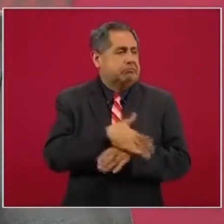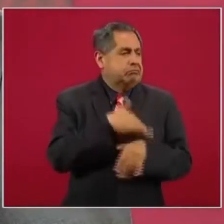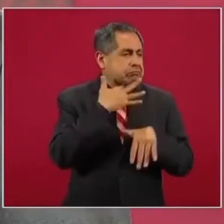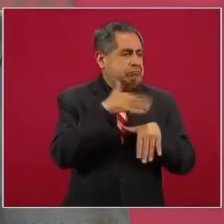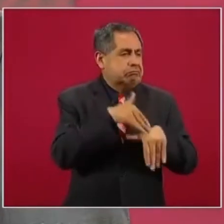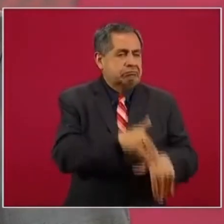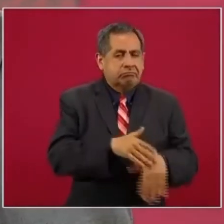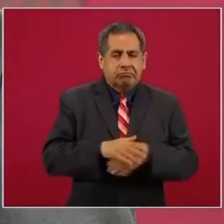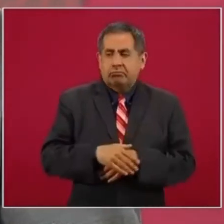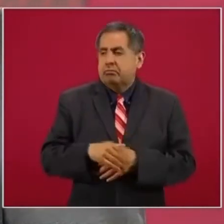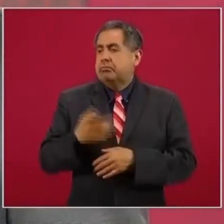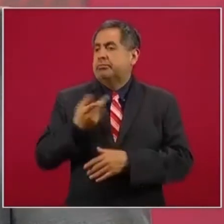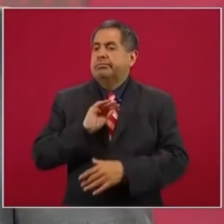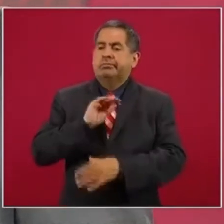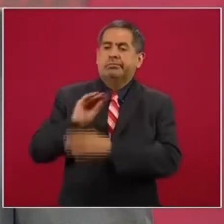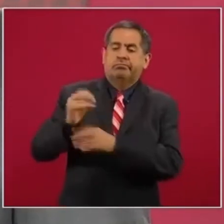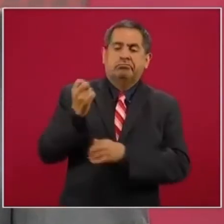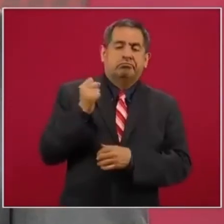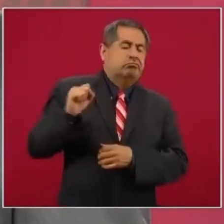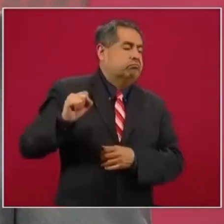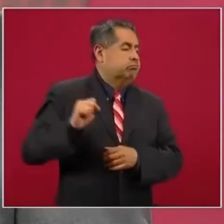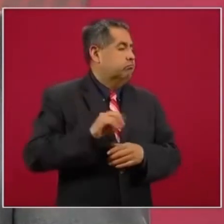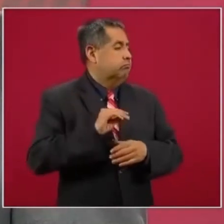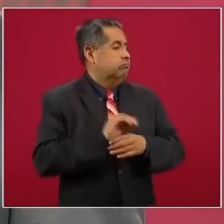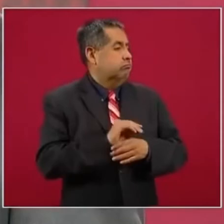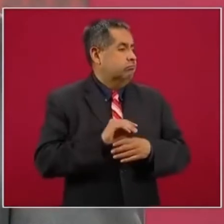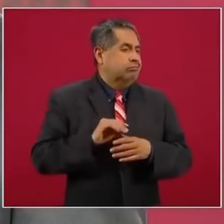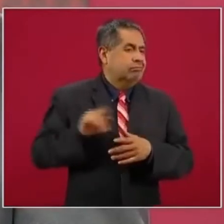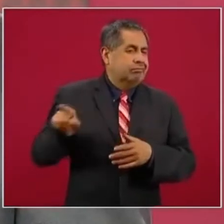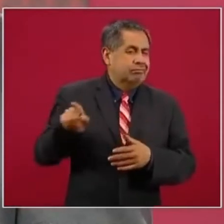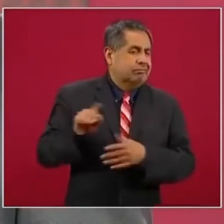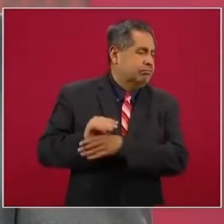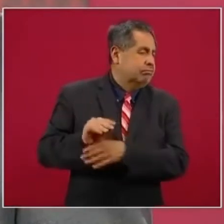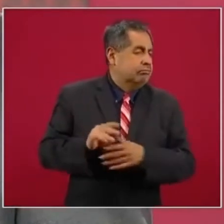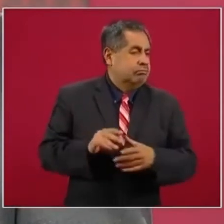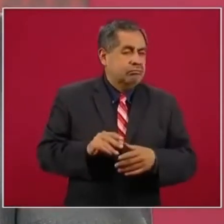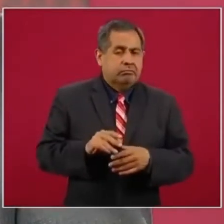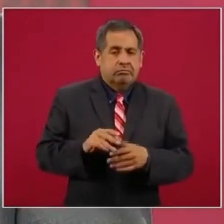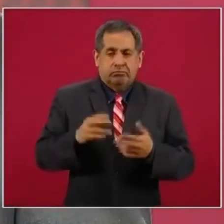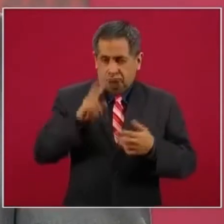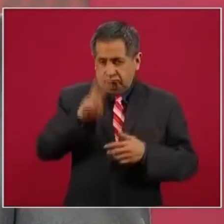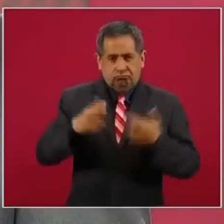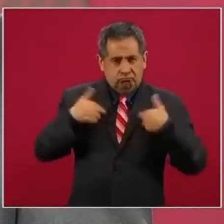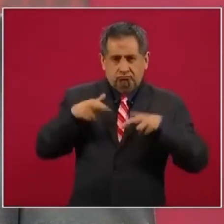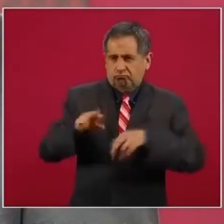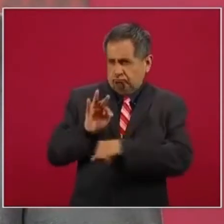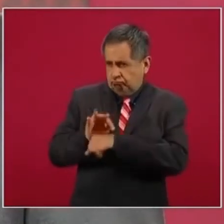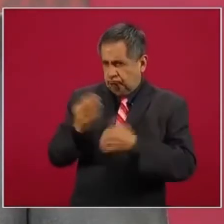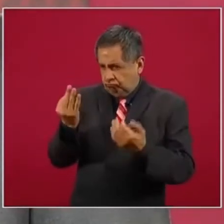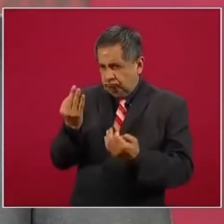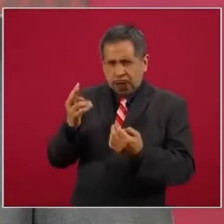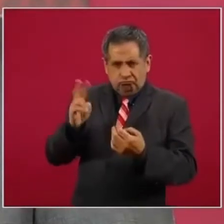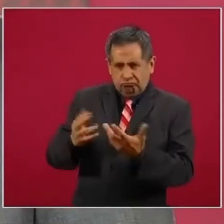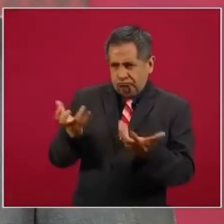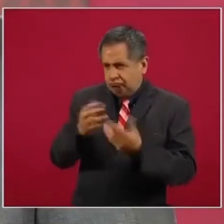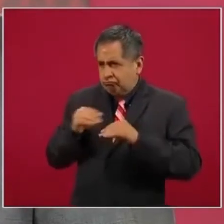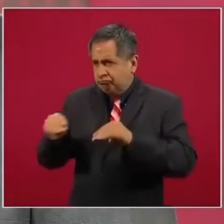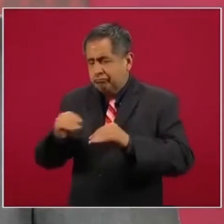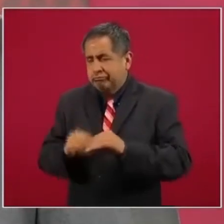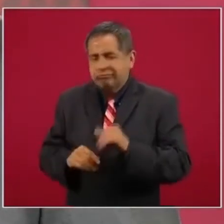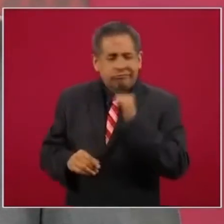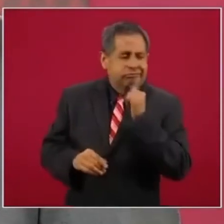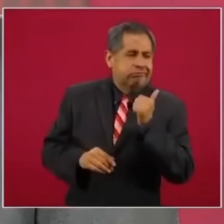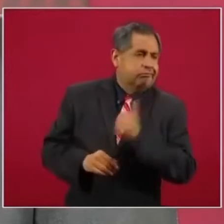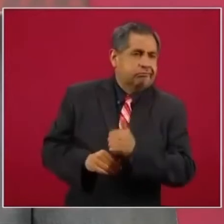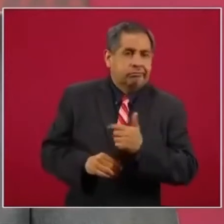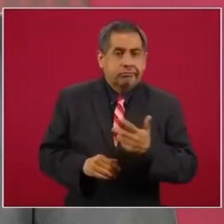si le va a dar la espalda al pueblo, si nunca va a ser representante popular en los hechos? Bueno, ¿saben